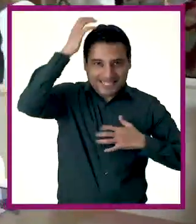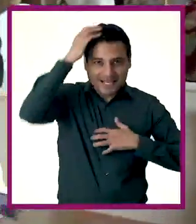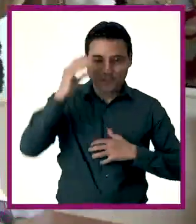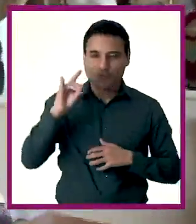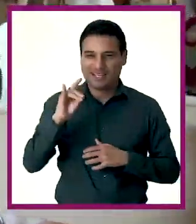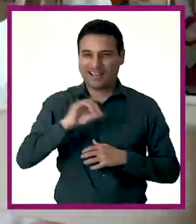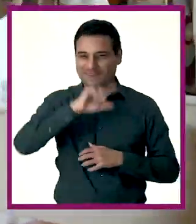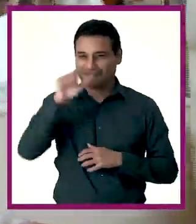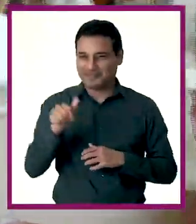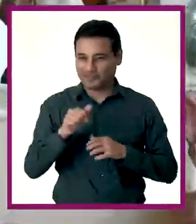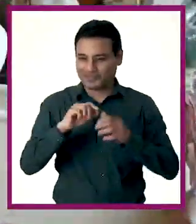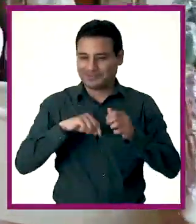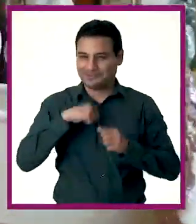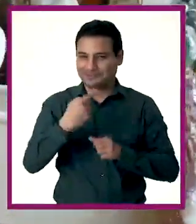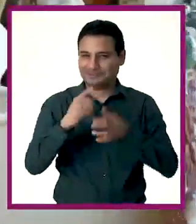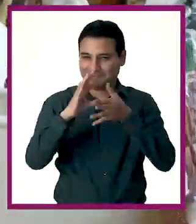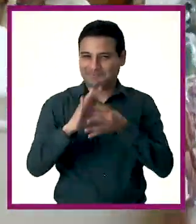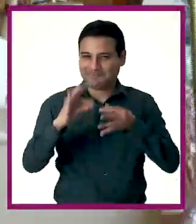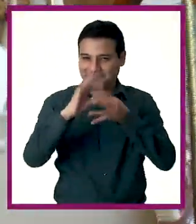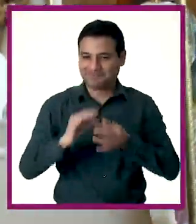enamoraron.